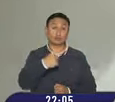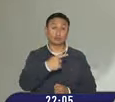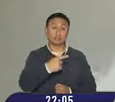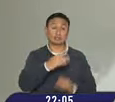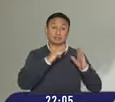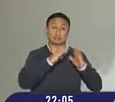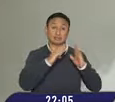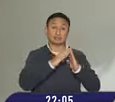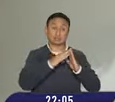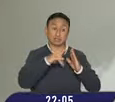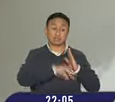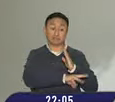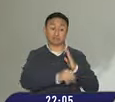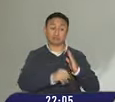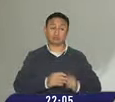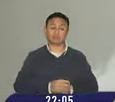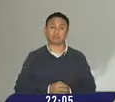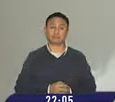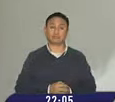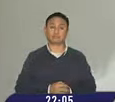casa.